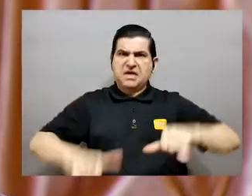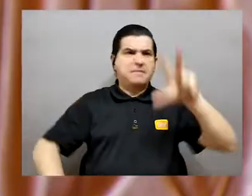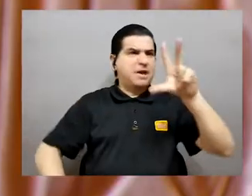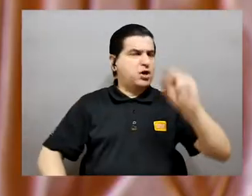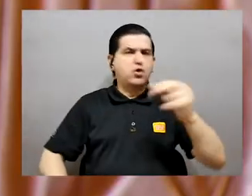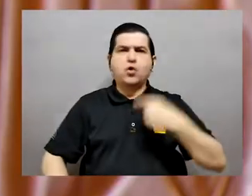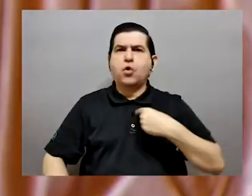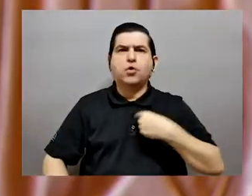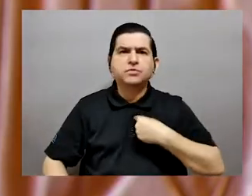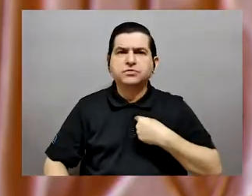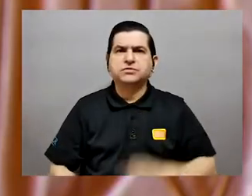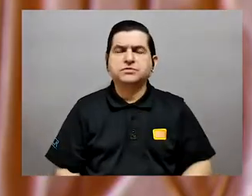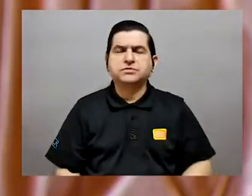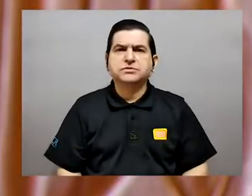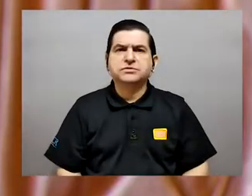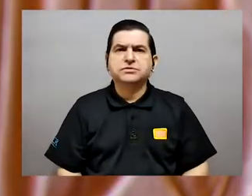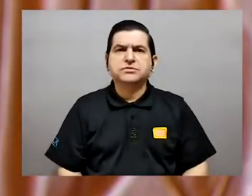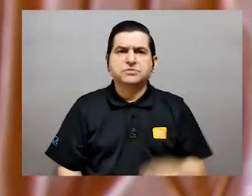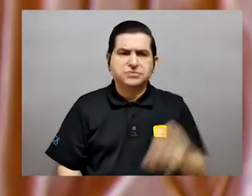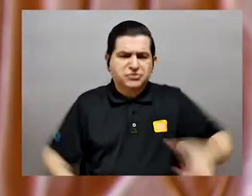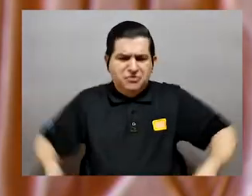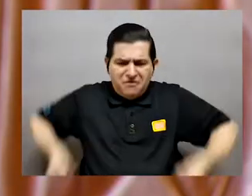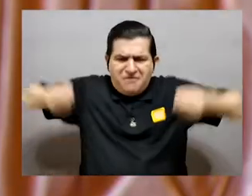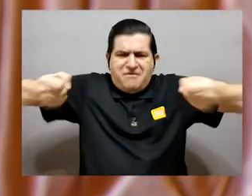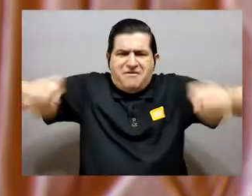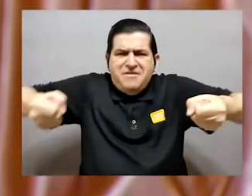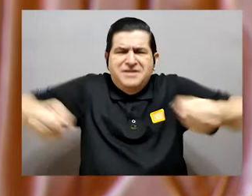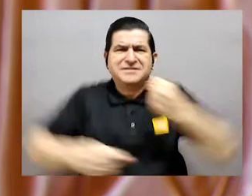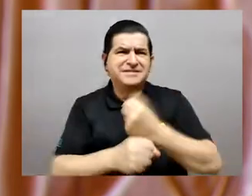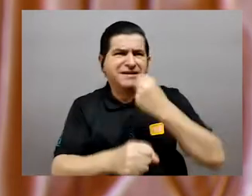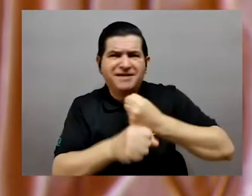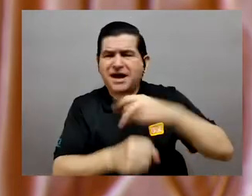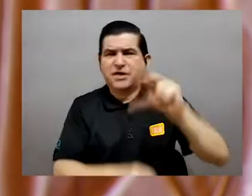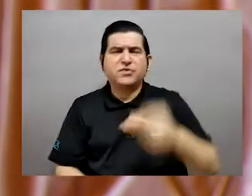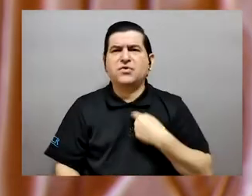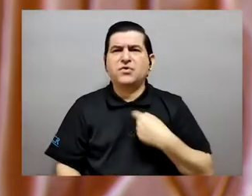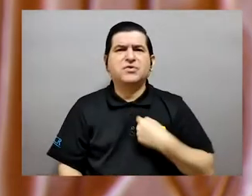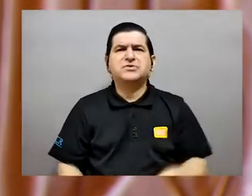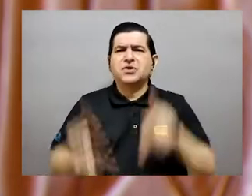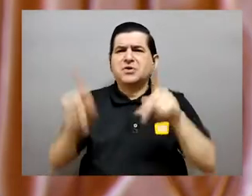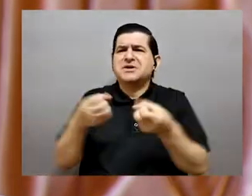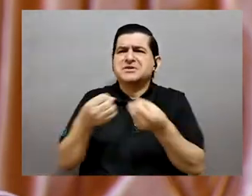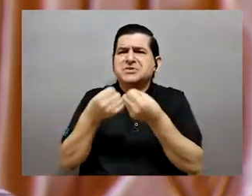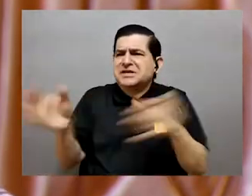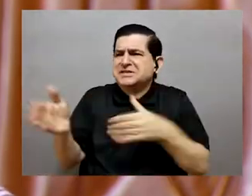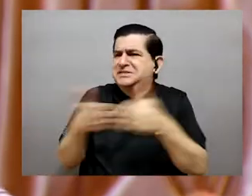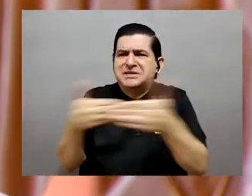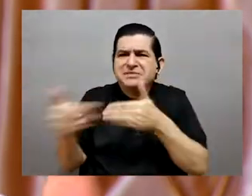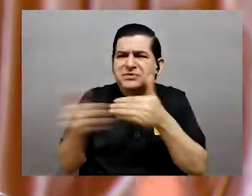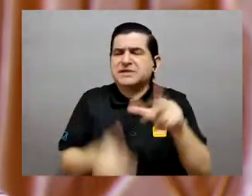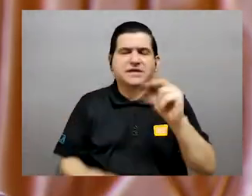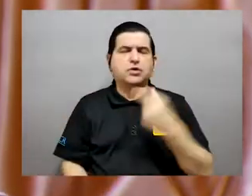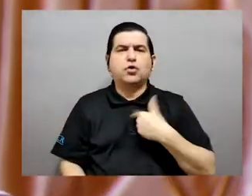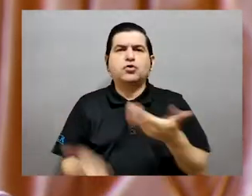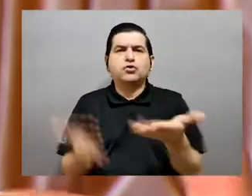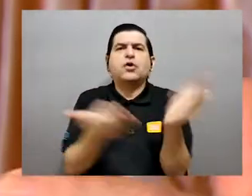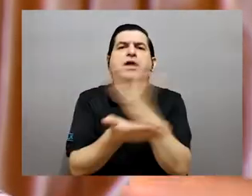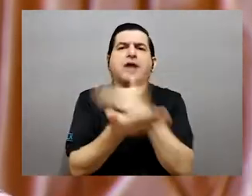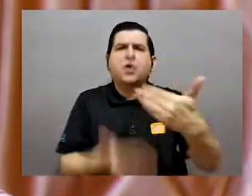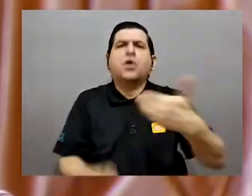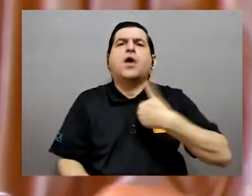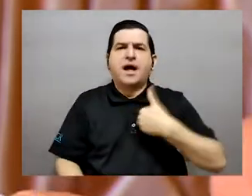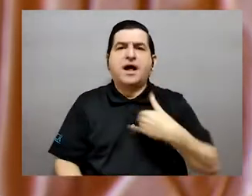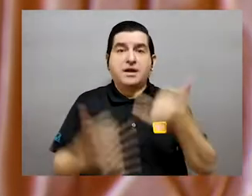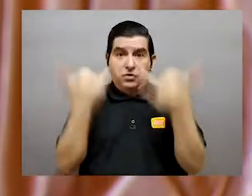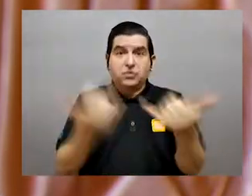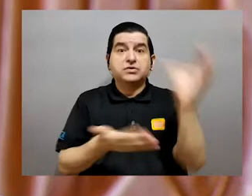Entonces yo tenía esa gran pasión por la construcción, yo soñaba también con ser arquitecto porque era una cosa que iba ligado a mi vida. Entonces yo